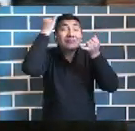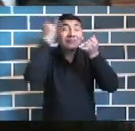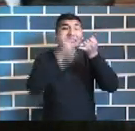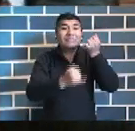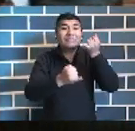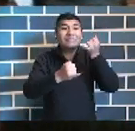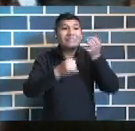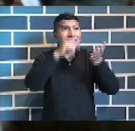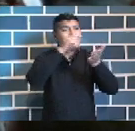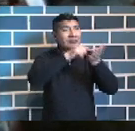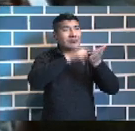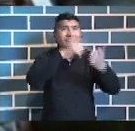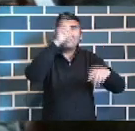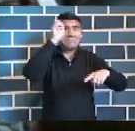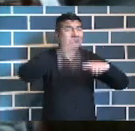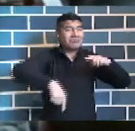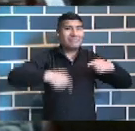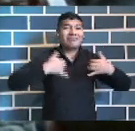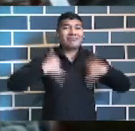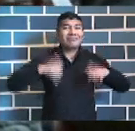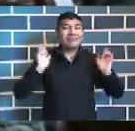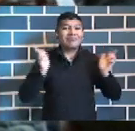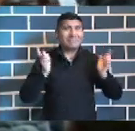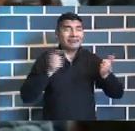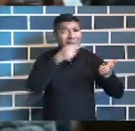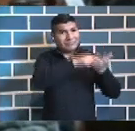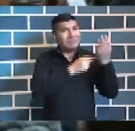de él pueden disfrutarlo ellos mismos.